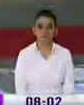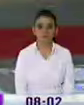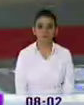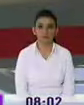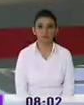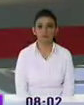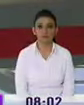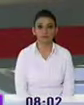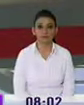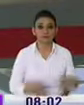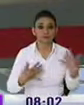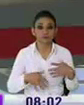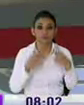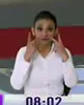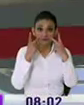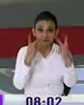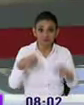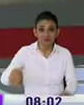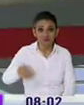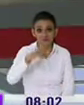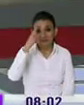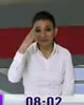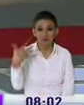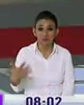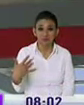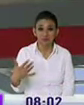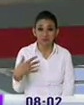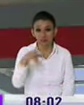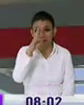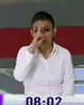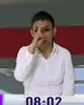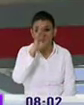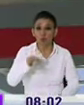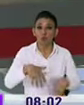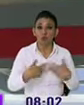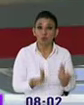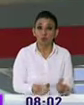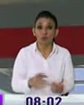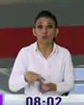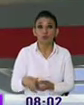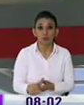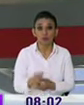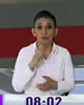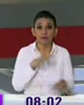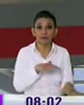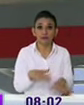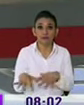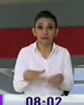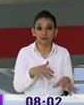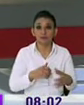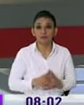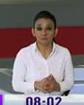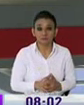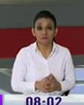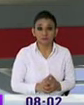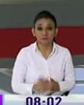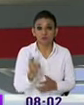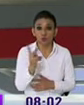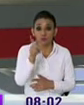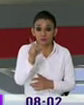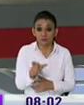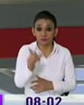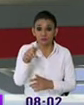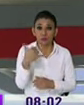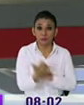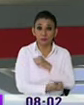Hay que ver cómo los pillos, los sinvergüenzas, accionan también y estar muy, pero muy pendientes. El accionar de 2 ciudadanos extranjeros que